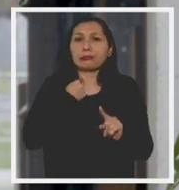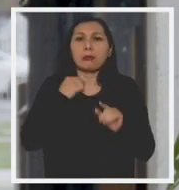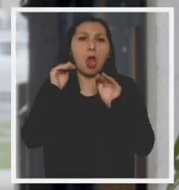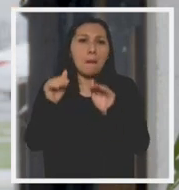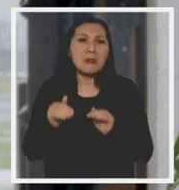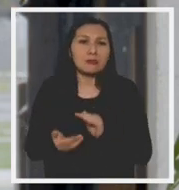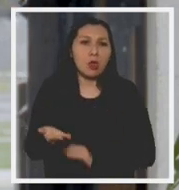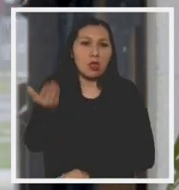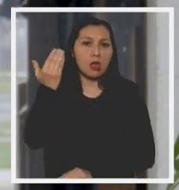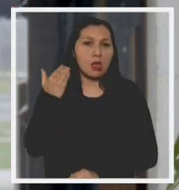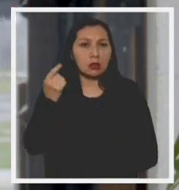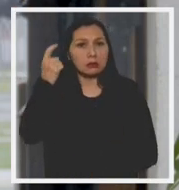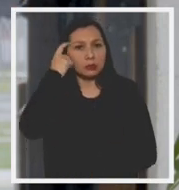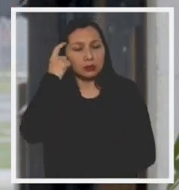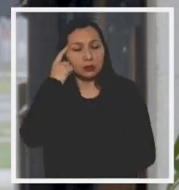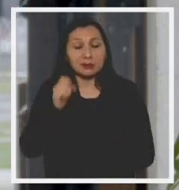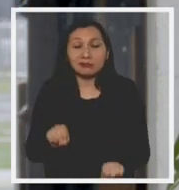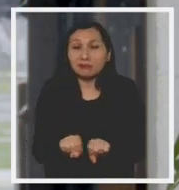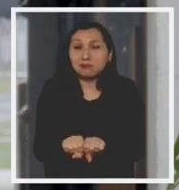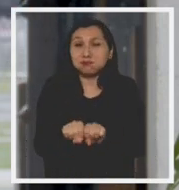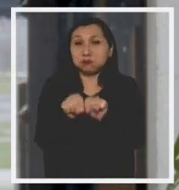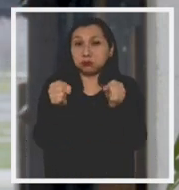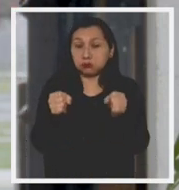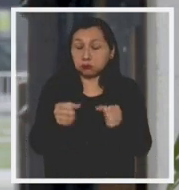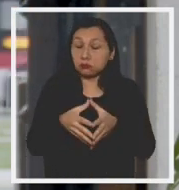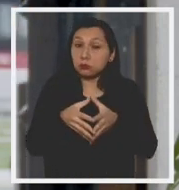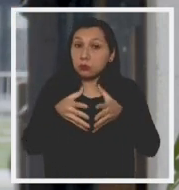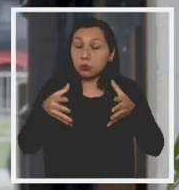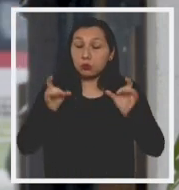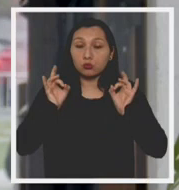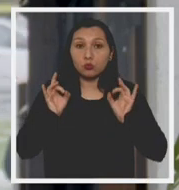mismo. Una ruptura de esta magnitud